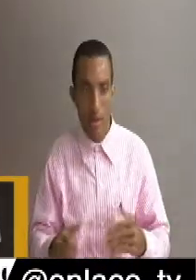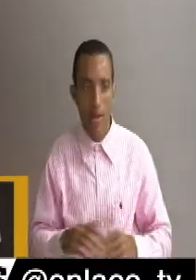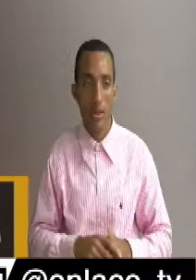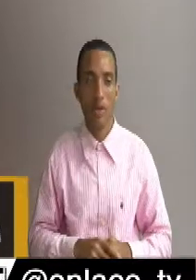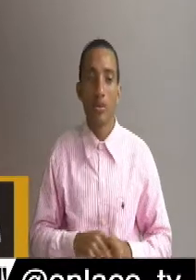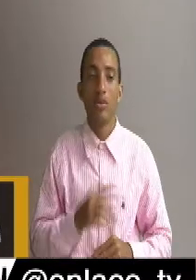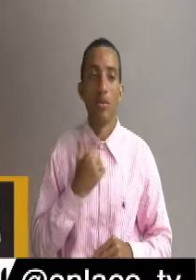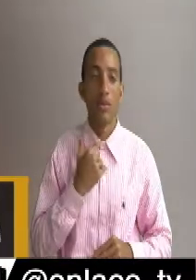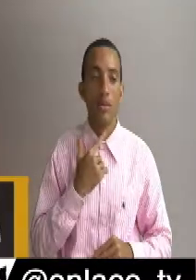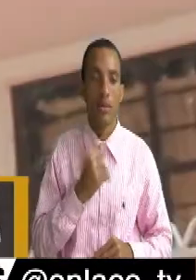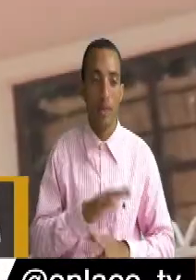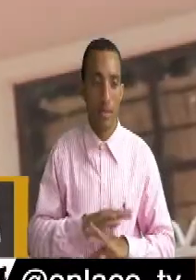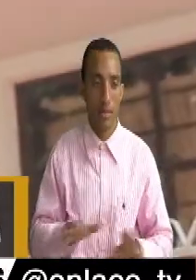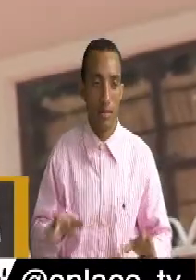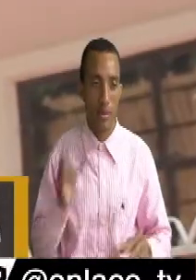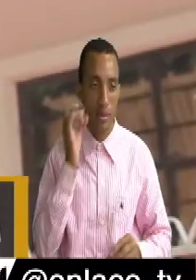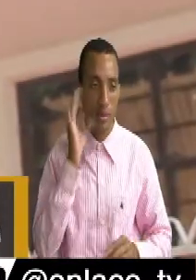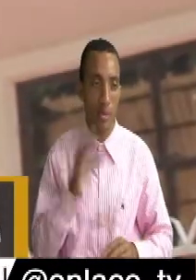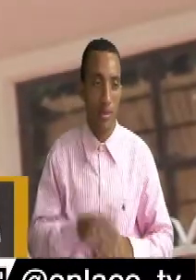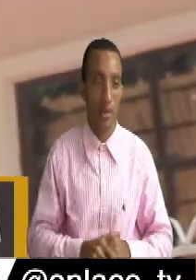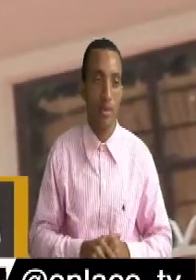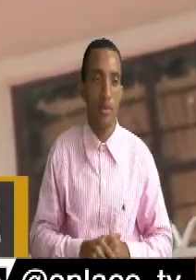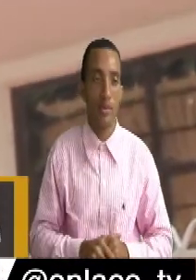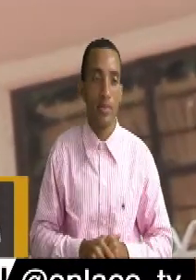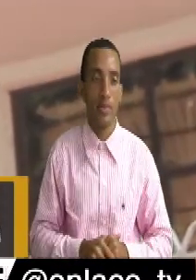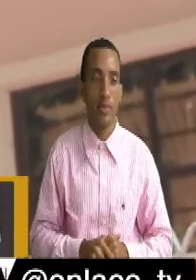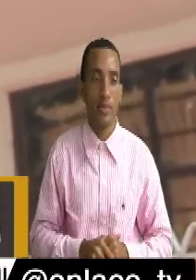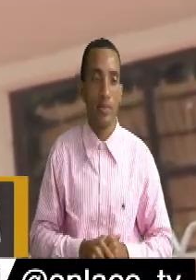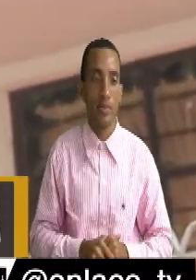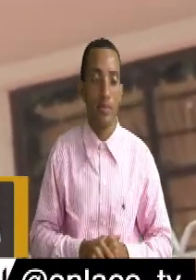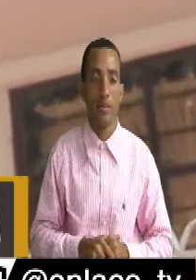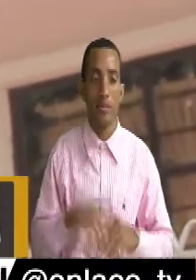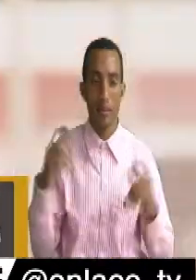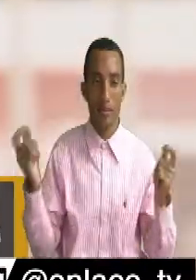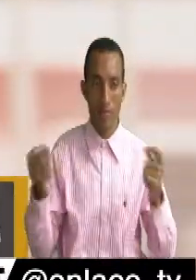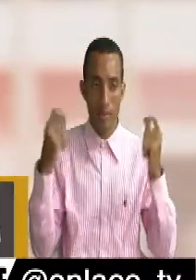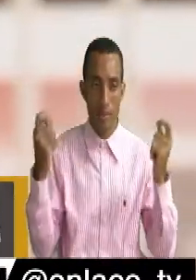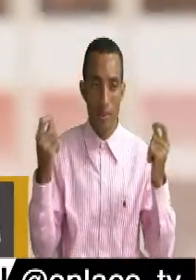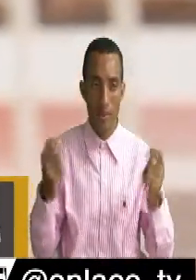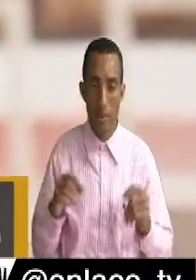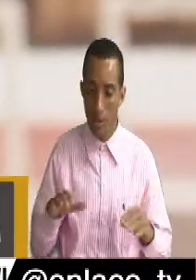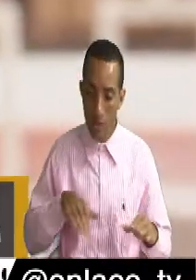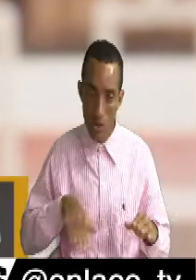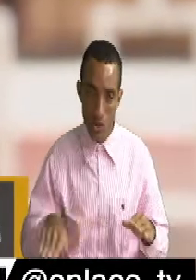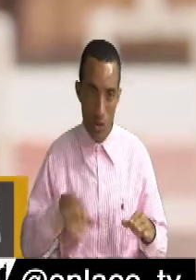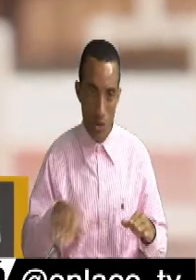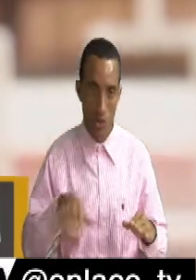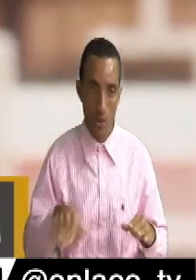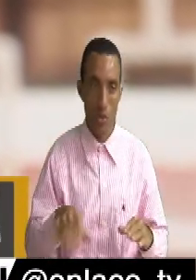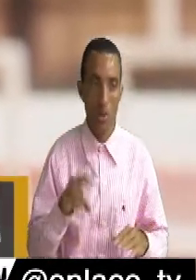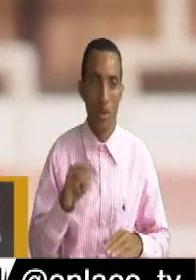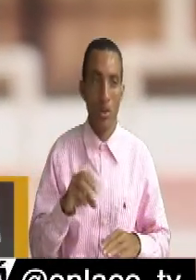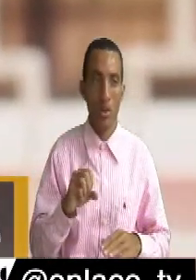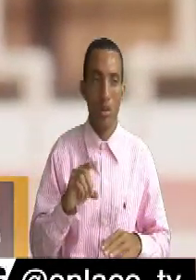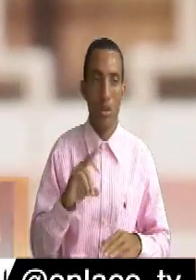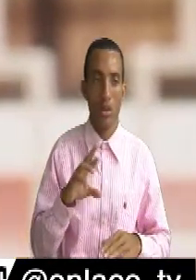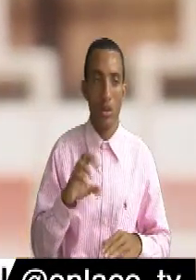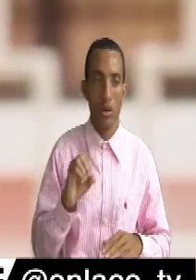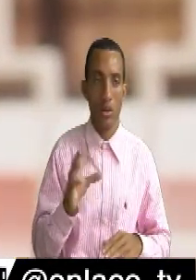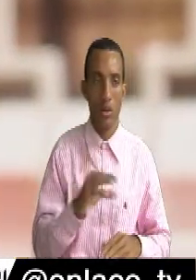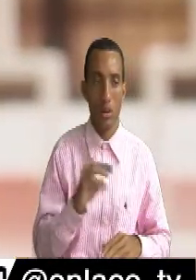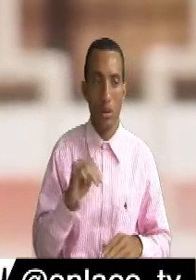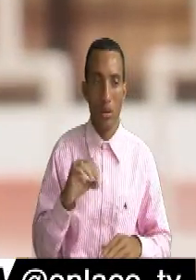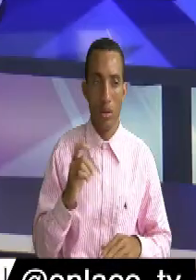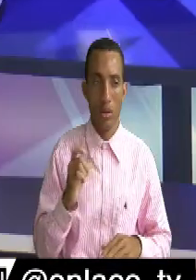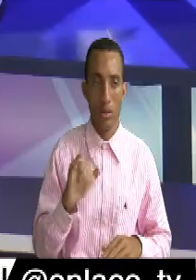no hay que complicarse la vida. Una buena causa es esta, la de la campaña a Mauro Mix en el show de Mari Consuelo el próximo 25 de mayo en el Club